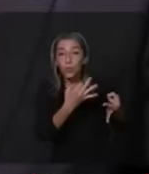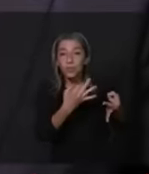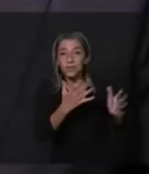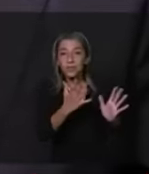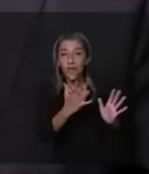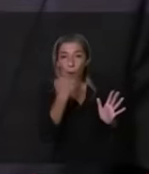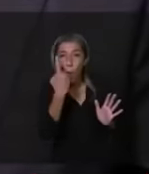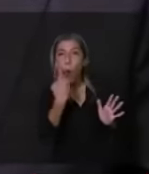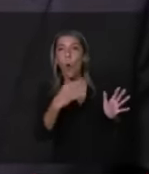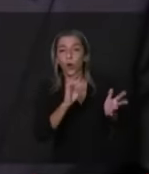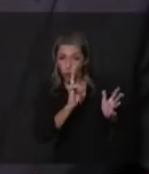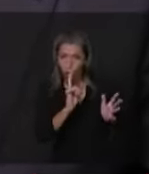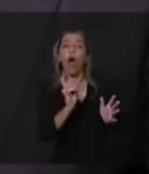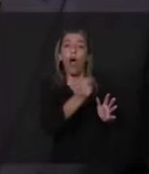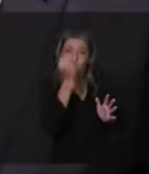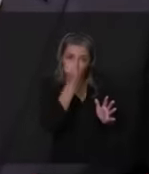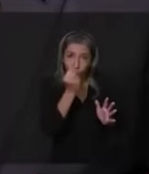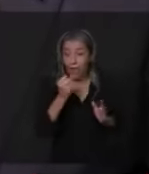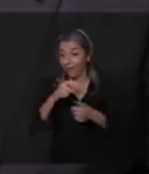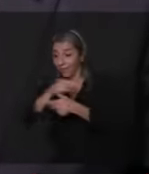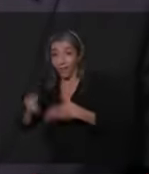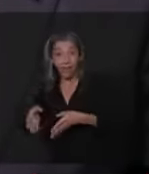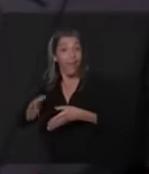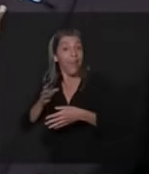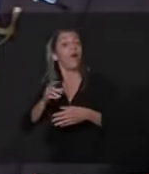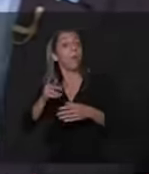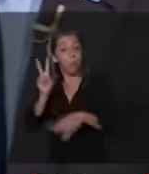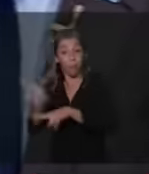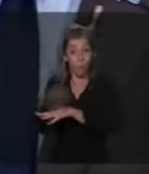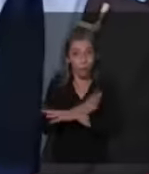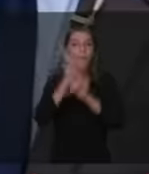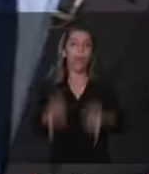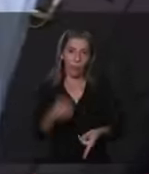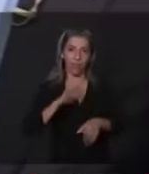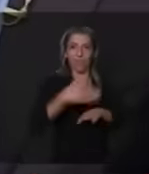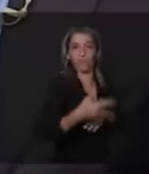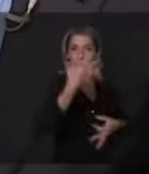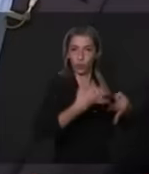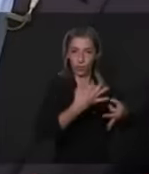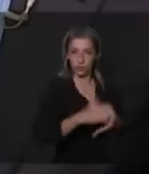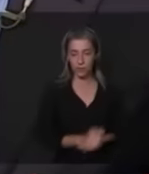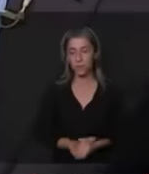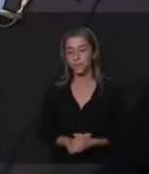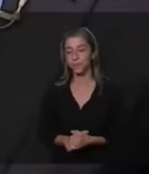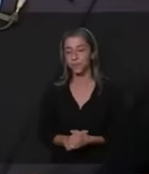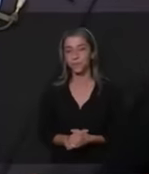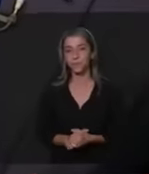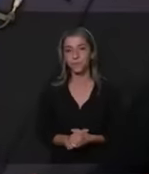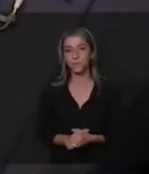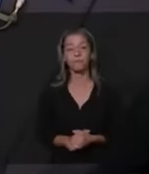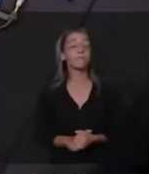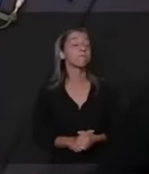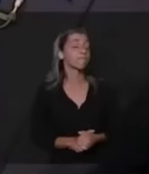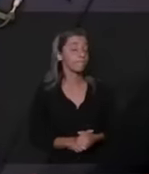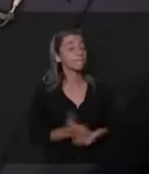sino también acción de la justicia. Javier Milei. Bueno, Eso es para que vean que no hay una cuestión ideológica, de que